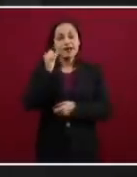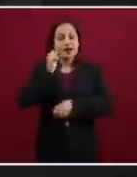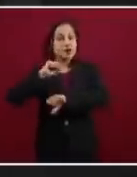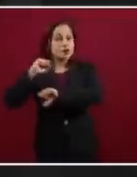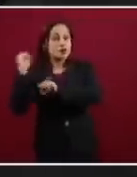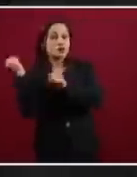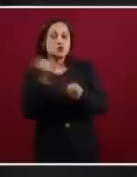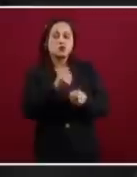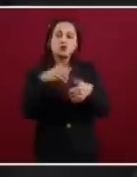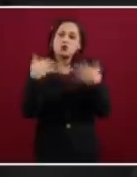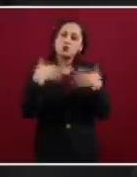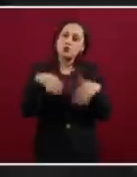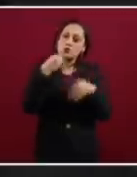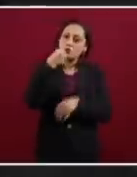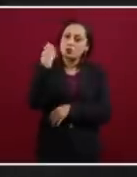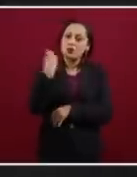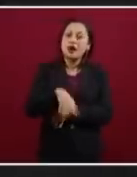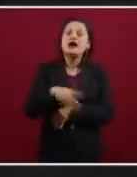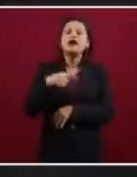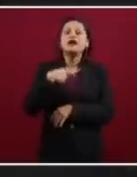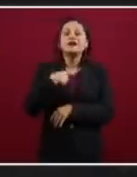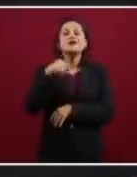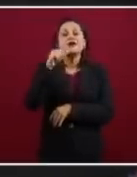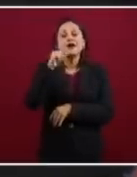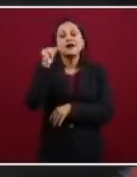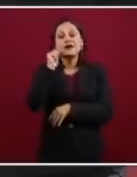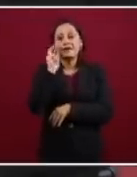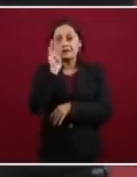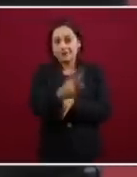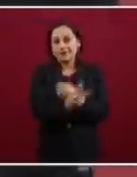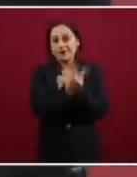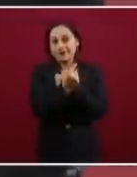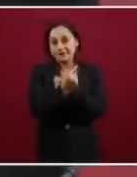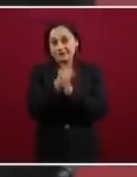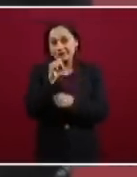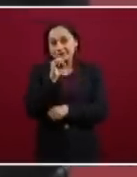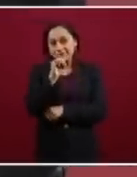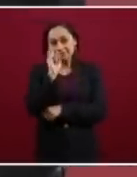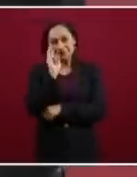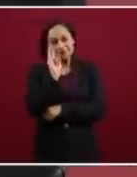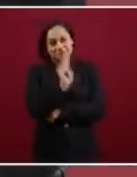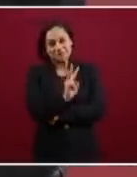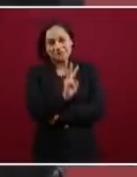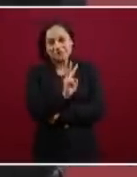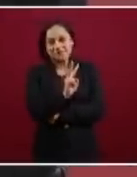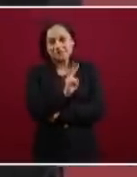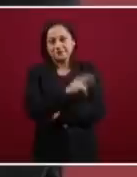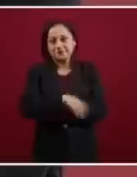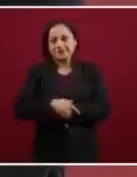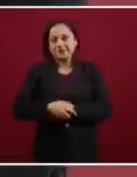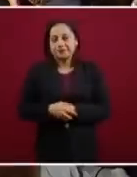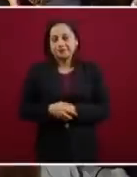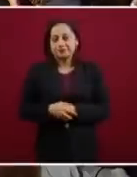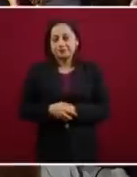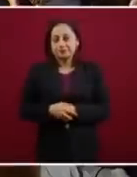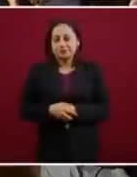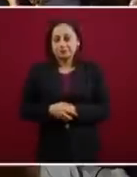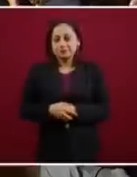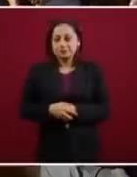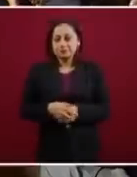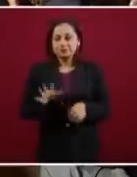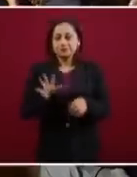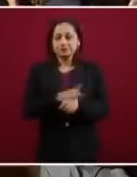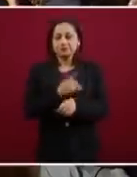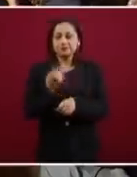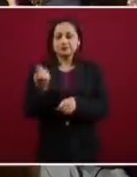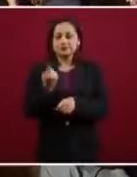tuve tiempo de verlo por qué tengo